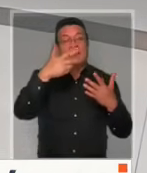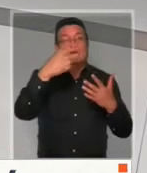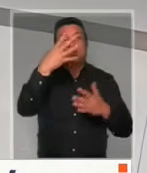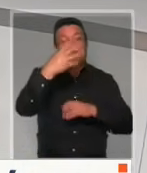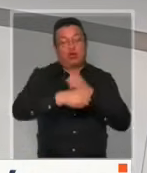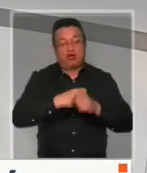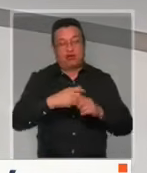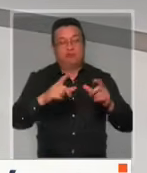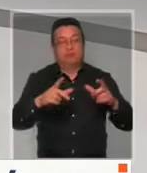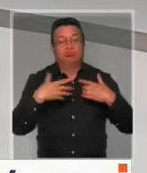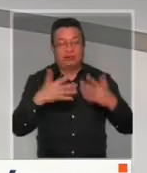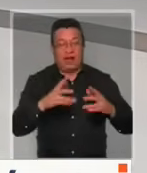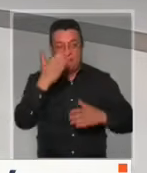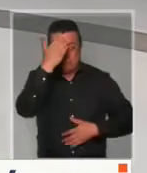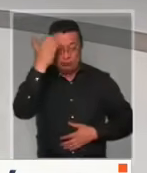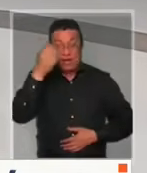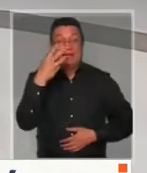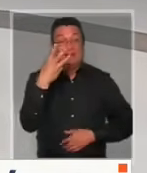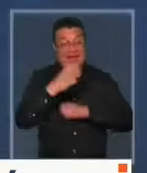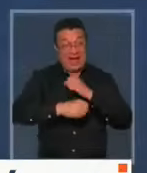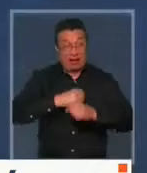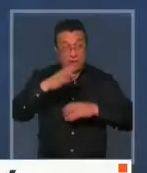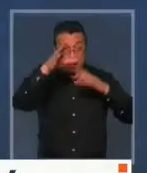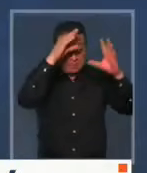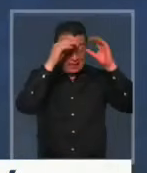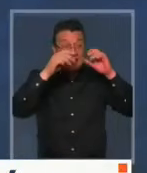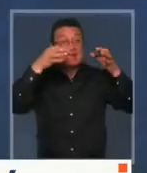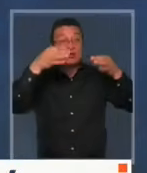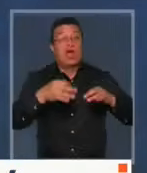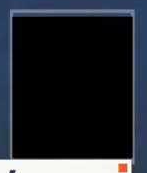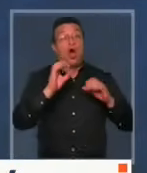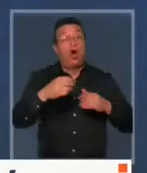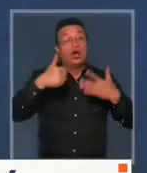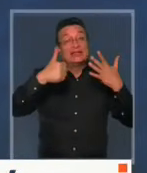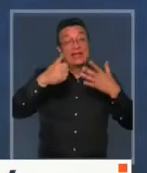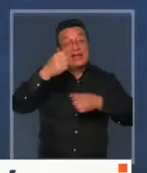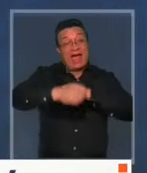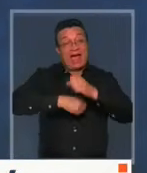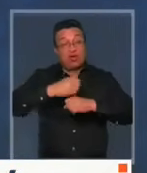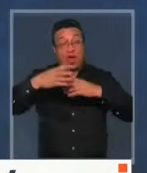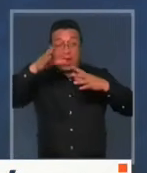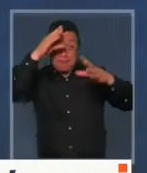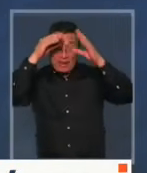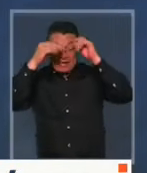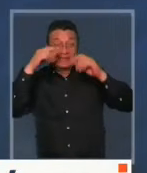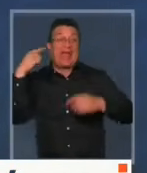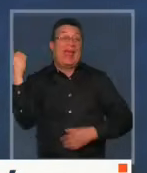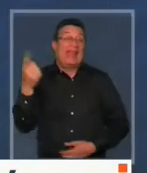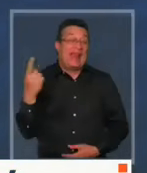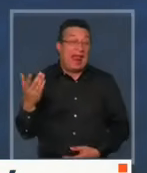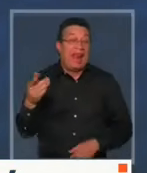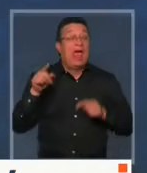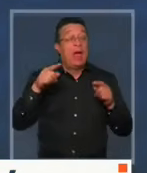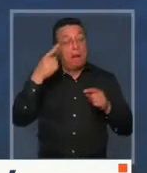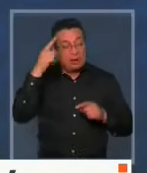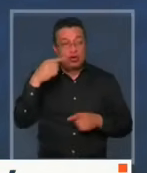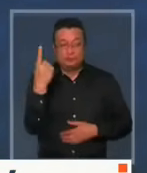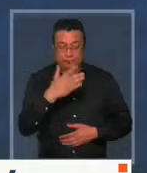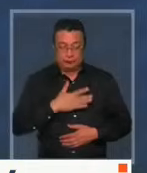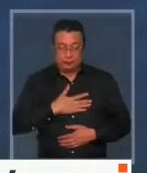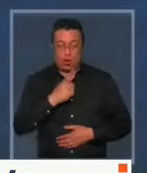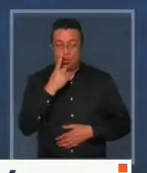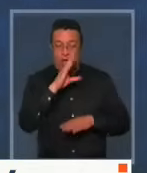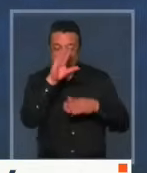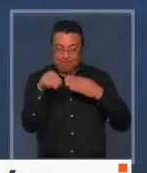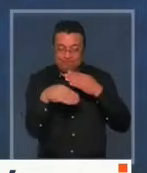o 3 años de experiencia profesional en seguridad o 6 años de experiencia profesional en general, pero nosotros vamos a preocuparnos de una cosa adicional